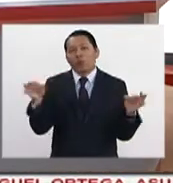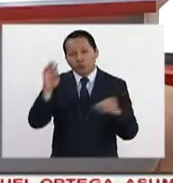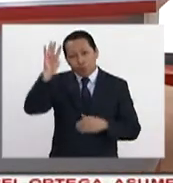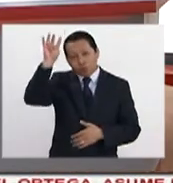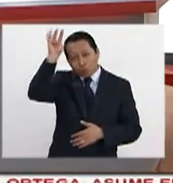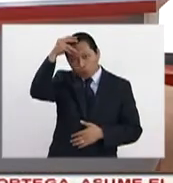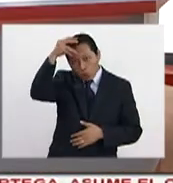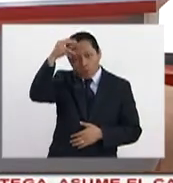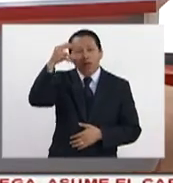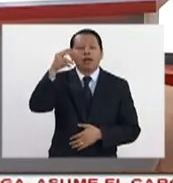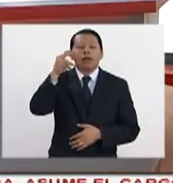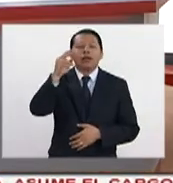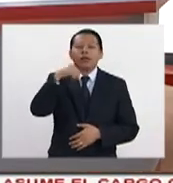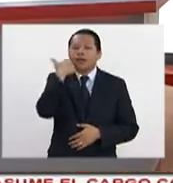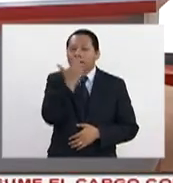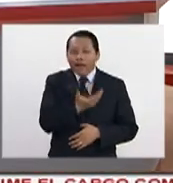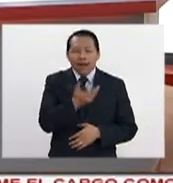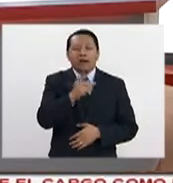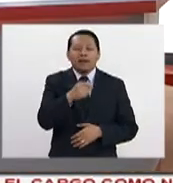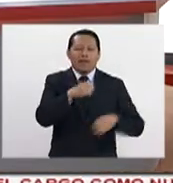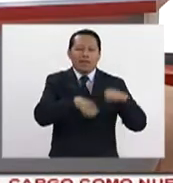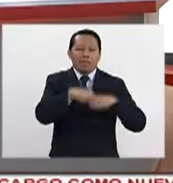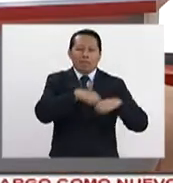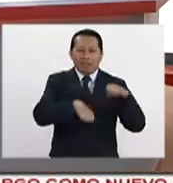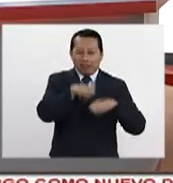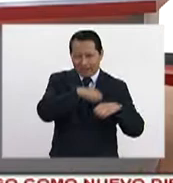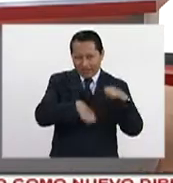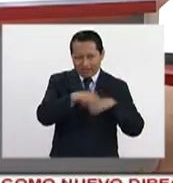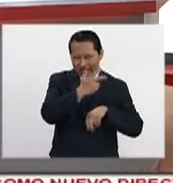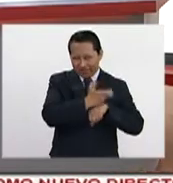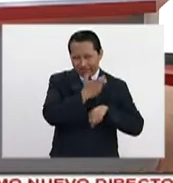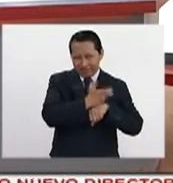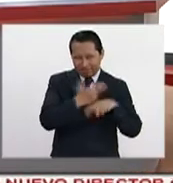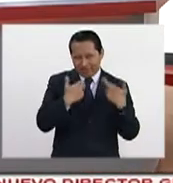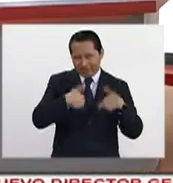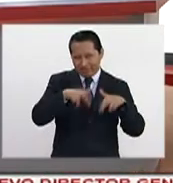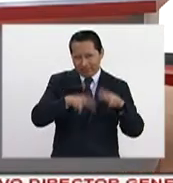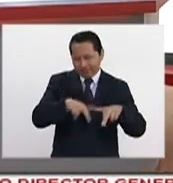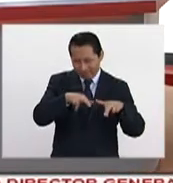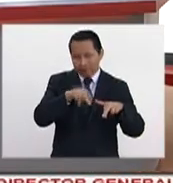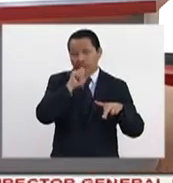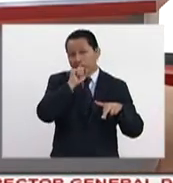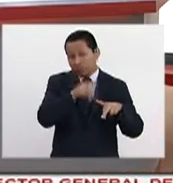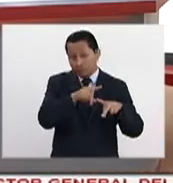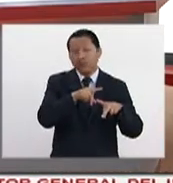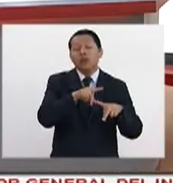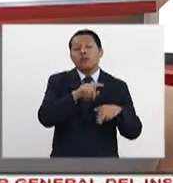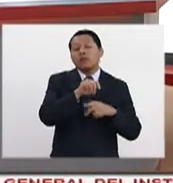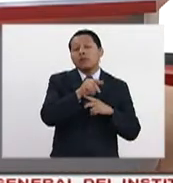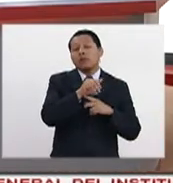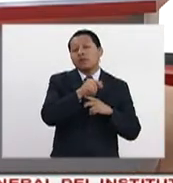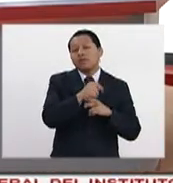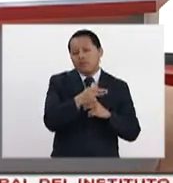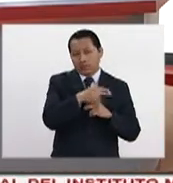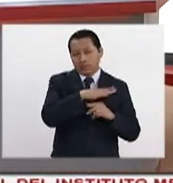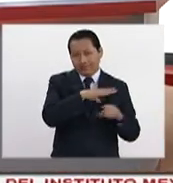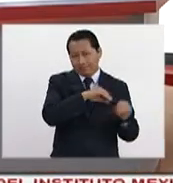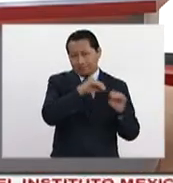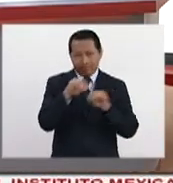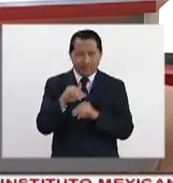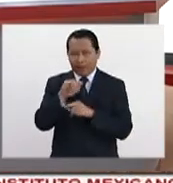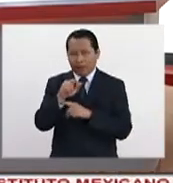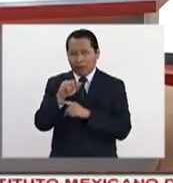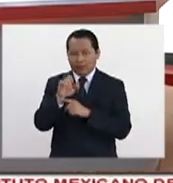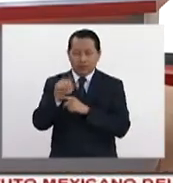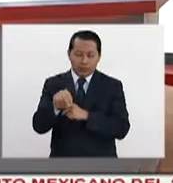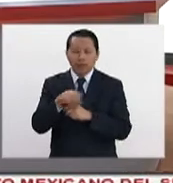Trump de trasladar la capital, de trasladar su embajada, su representación diplomática de Tel Aviv a Jerusalén. Muchísimas gracias,